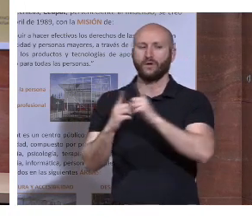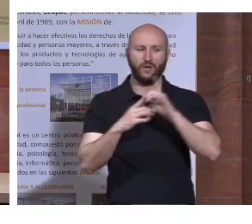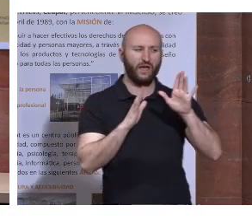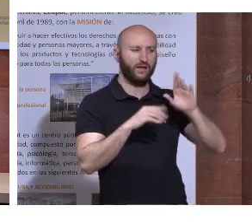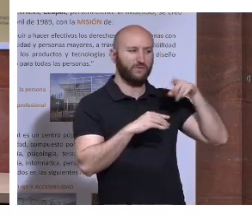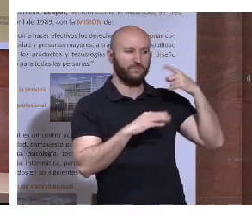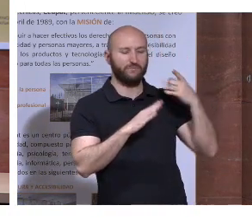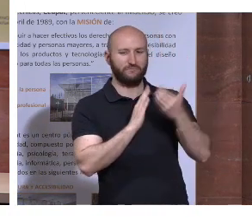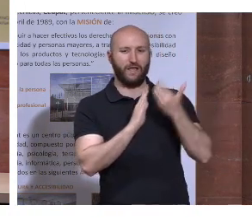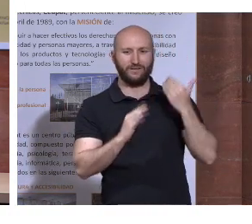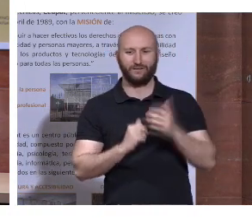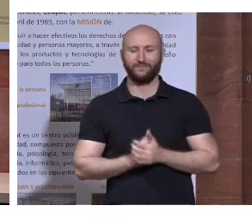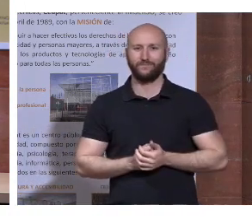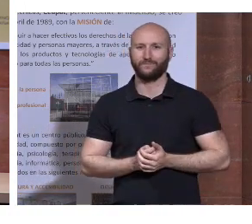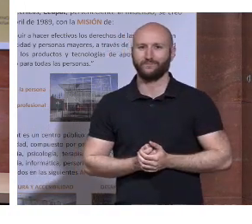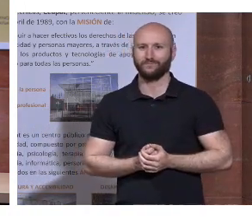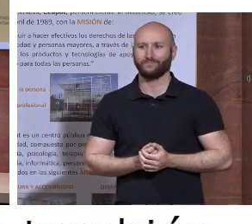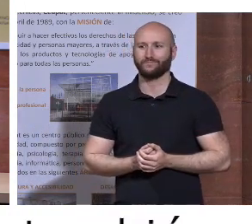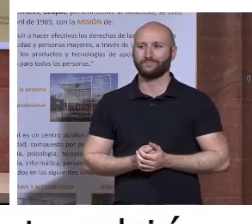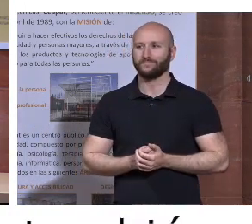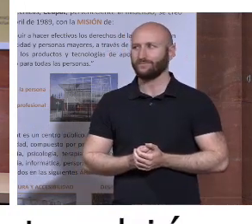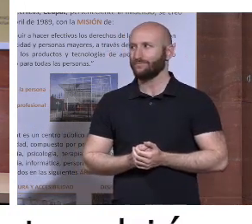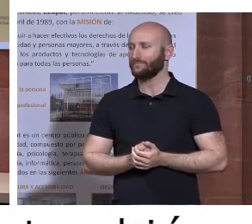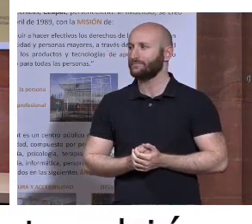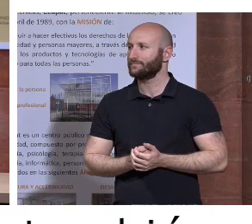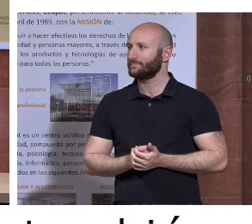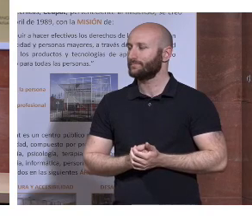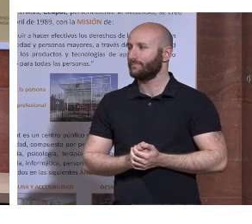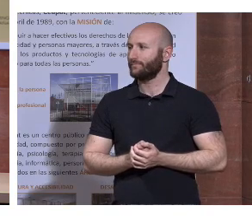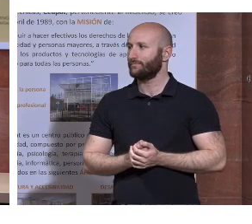después. Ahora vamos a... Estupendo. Pon aquí...